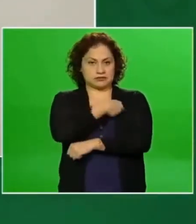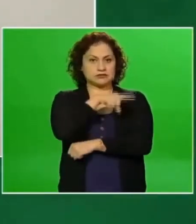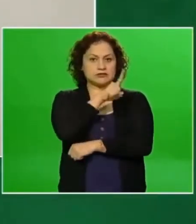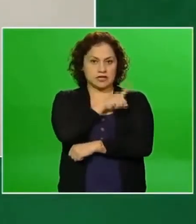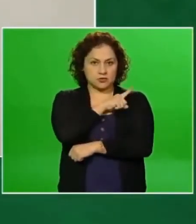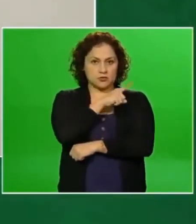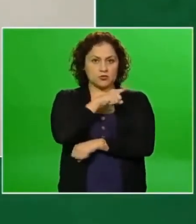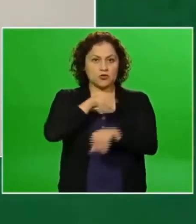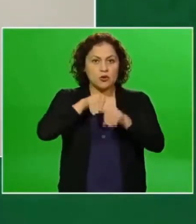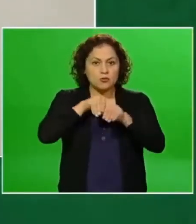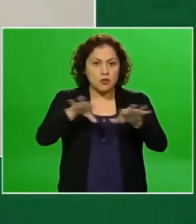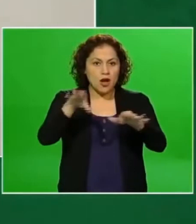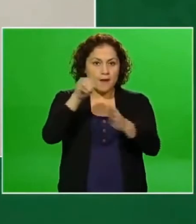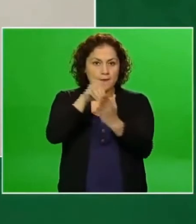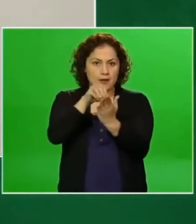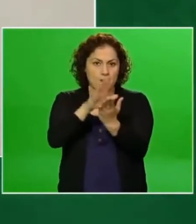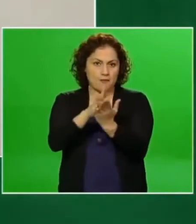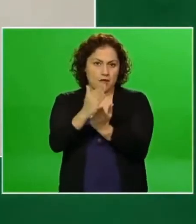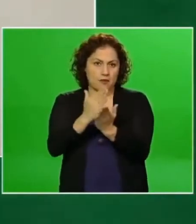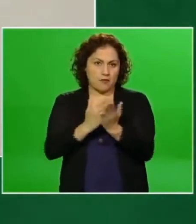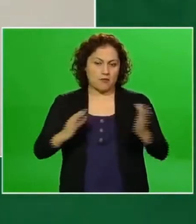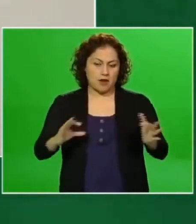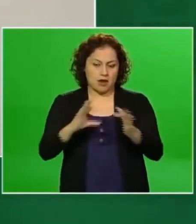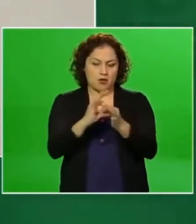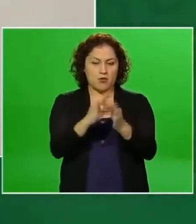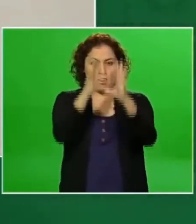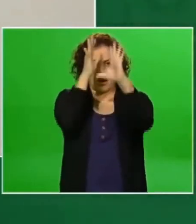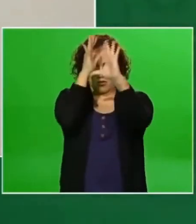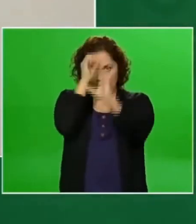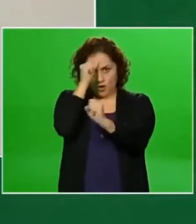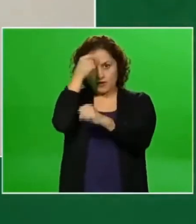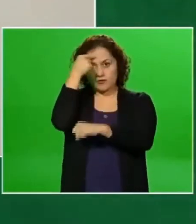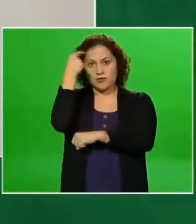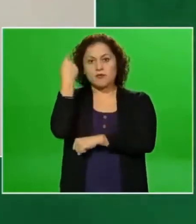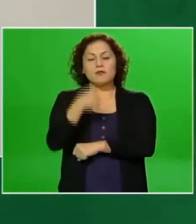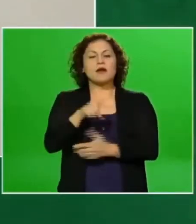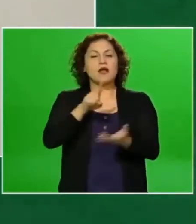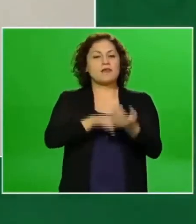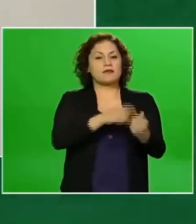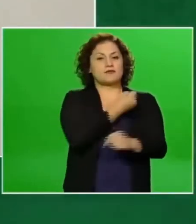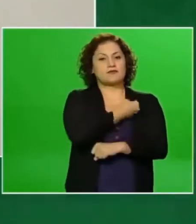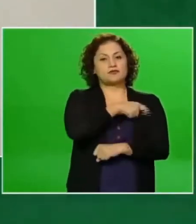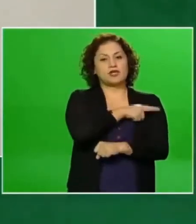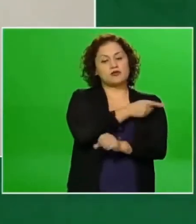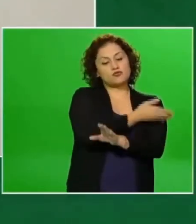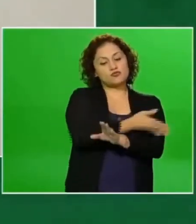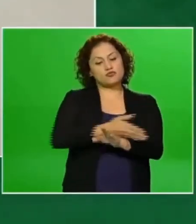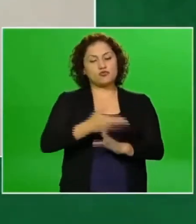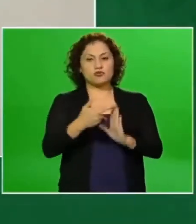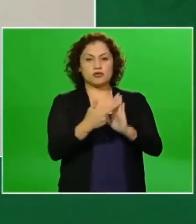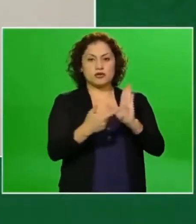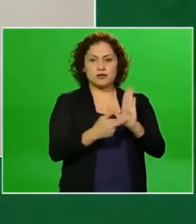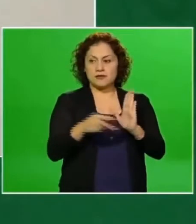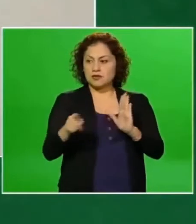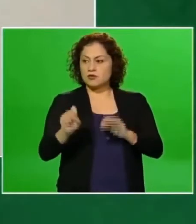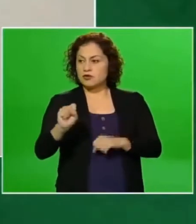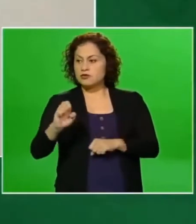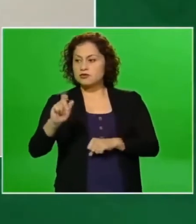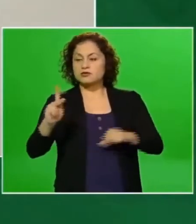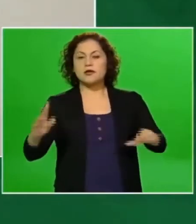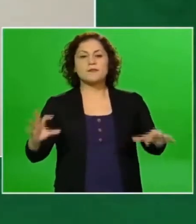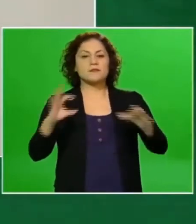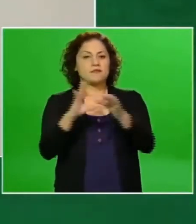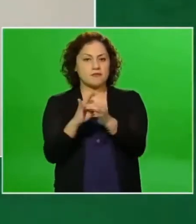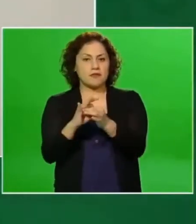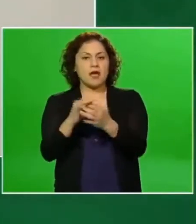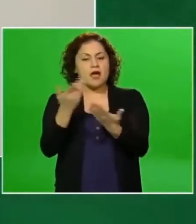estuvieran obviamente alineados a todas las recomendaciones que desde la Secretaría de Salud se han emitido para actividades en